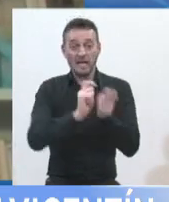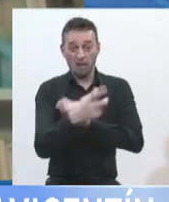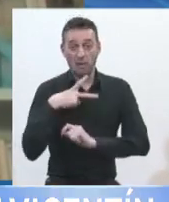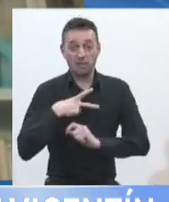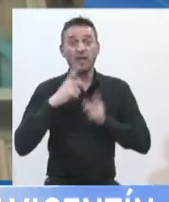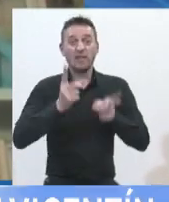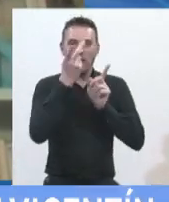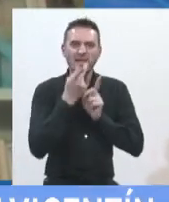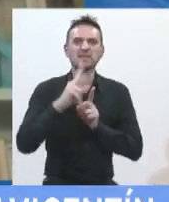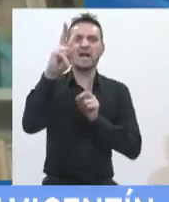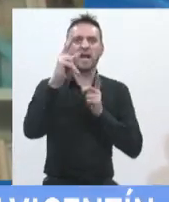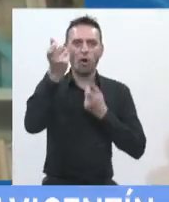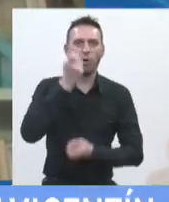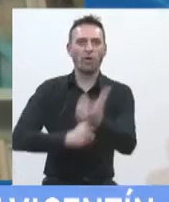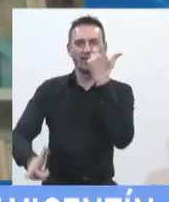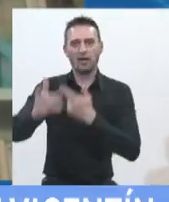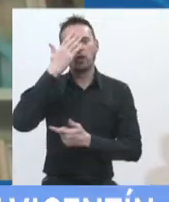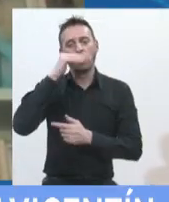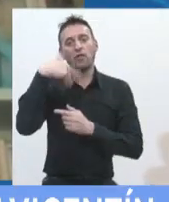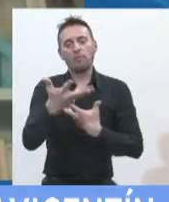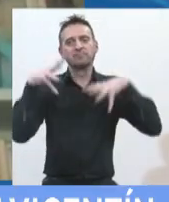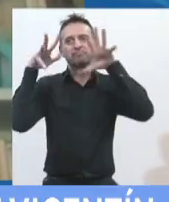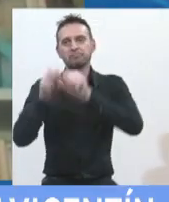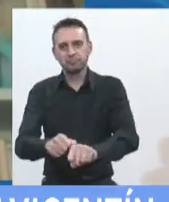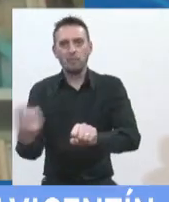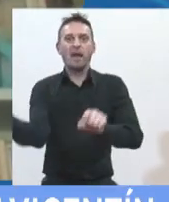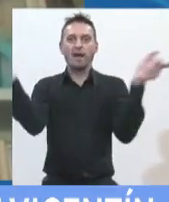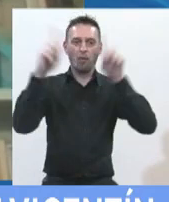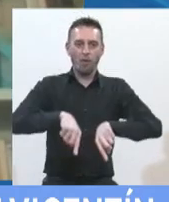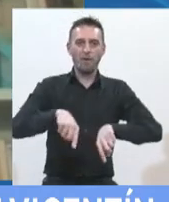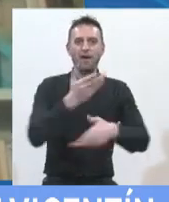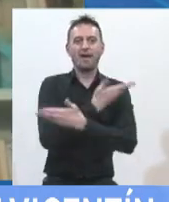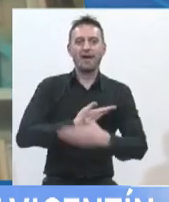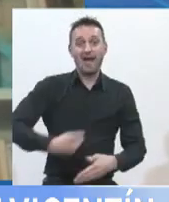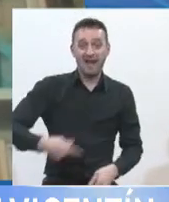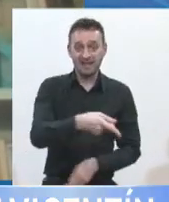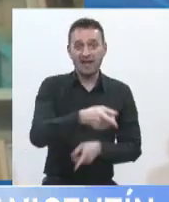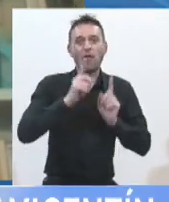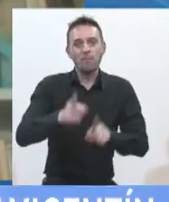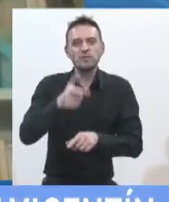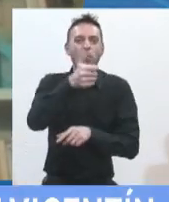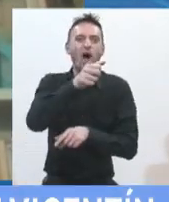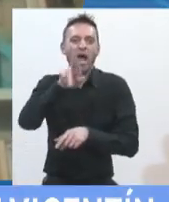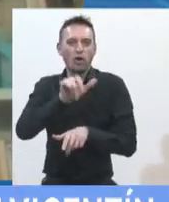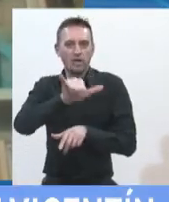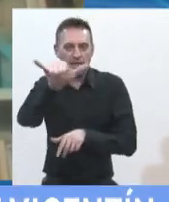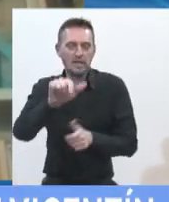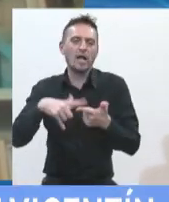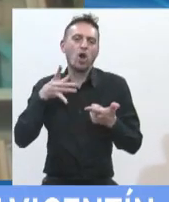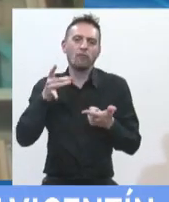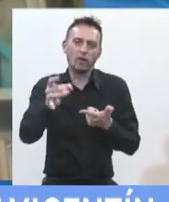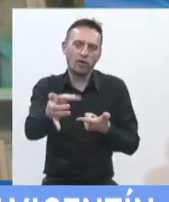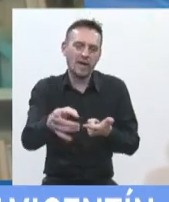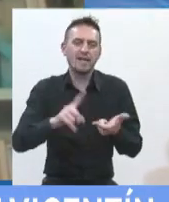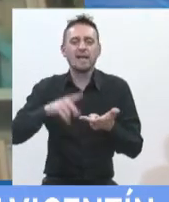sino que se extranjerizó después se expropió para reestatizar y eso mismo pasó con aerolíneas argentinas con los